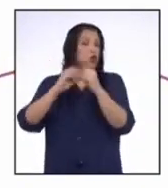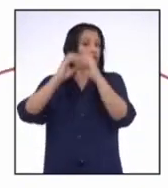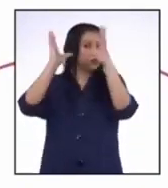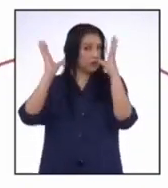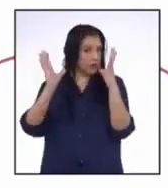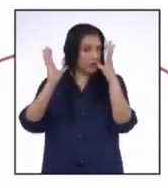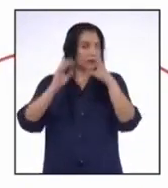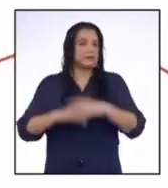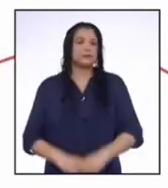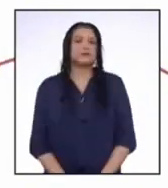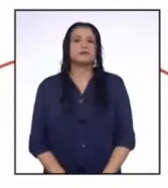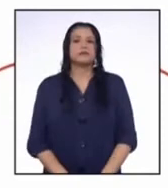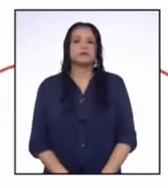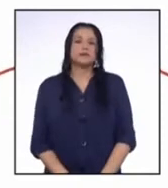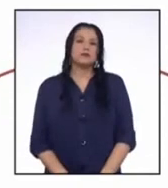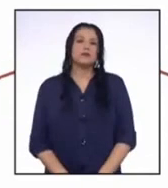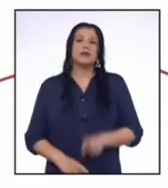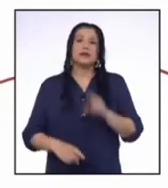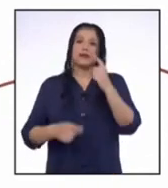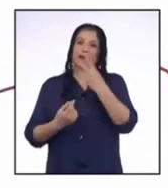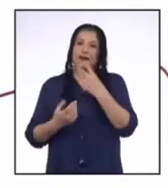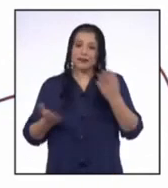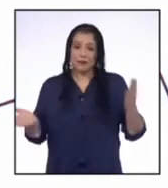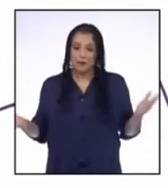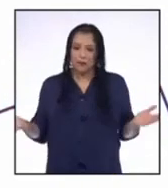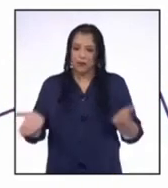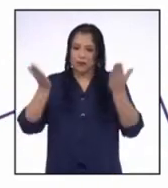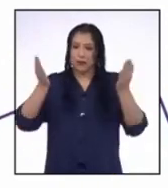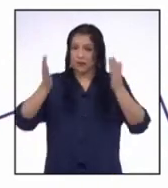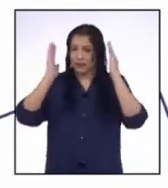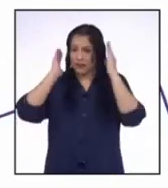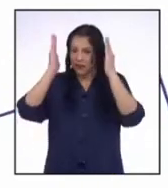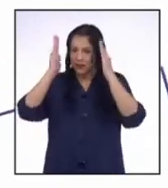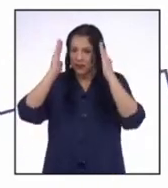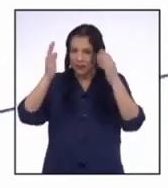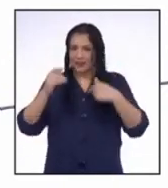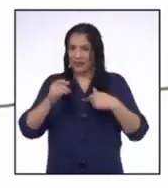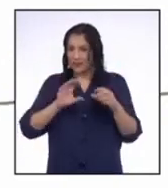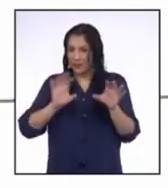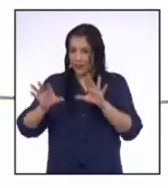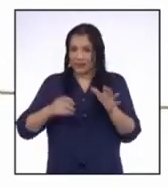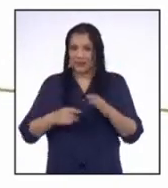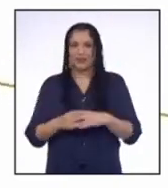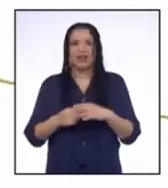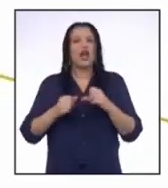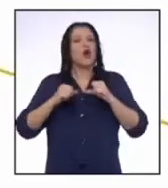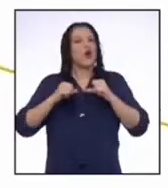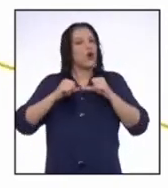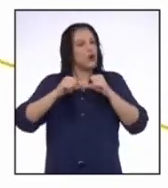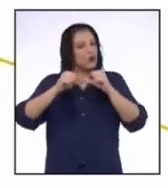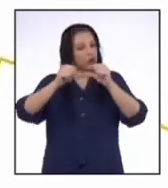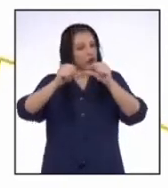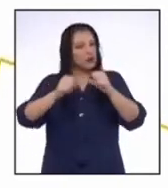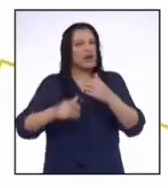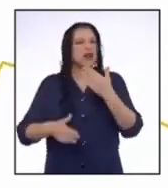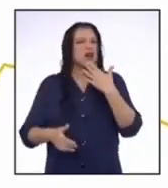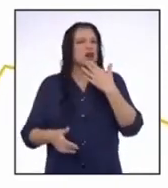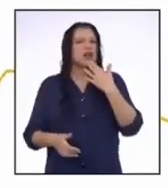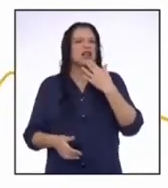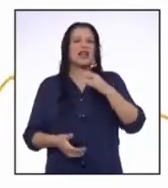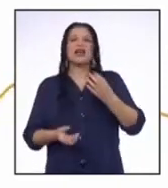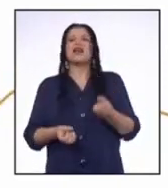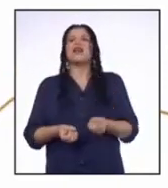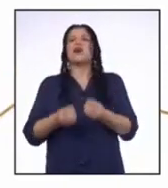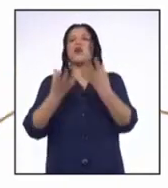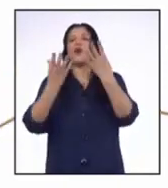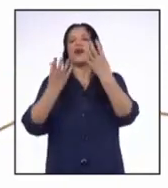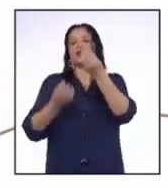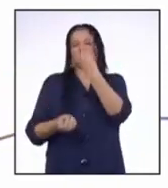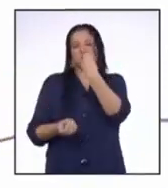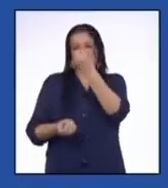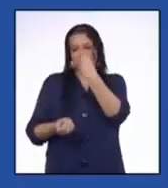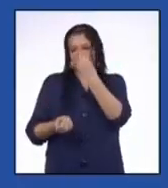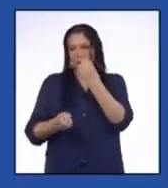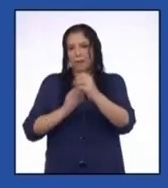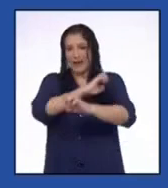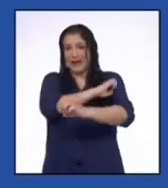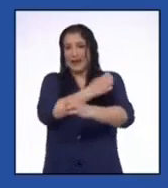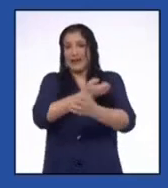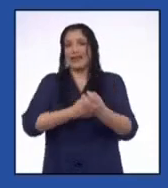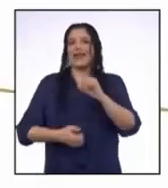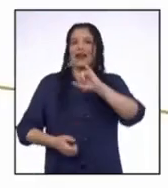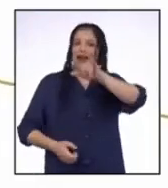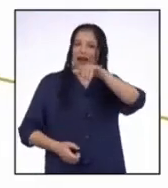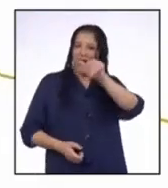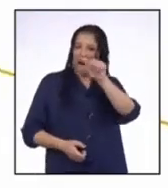mínimamente. Y ya que están motivados y muy concentrados en lo que estamos haciendo, continuaré con el cálculo de la cantidad mínima de calorías de